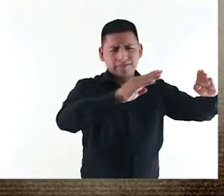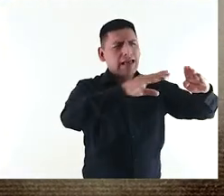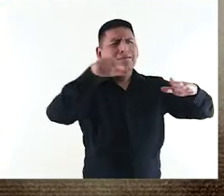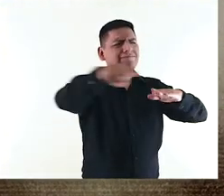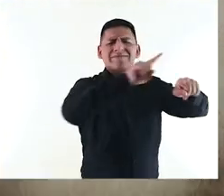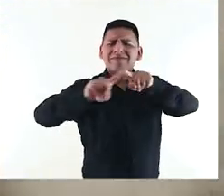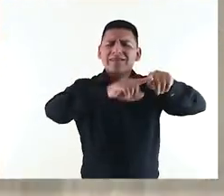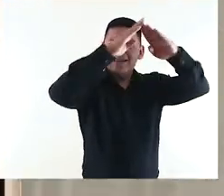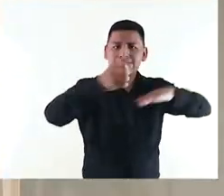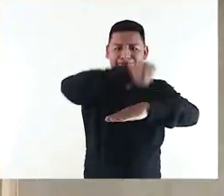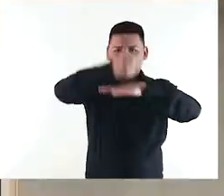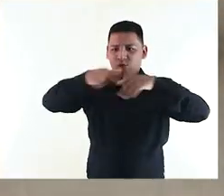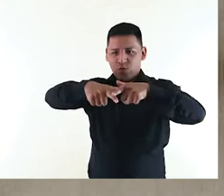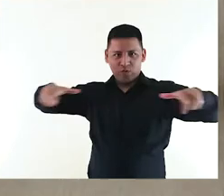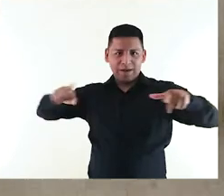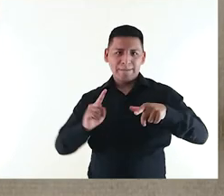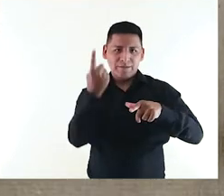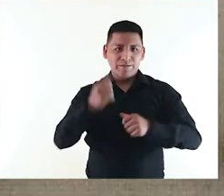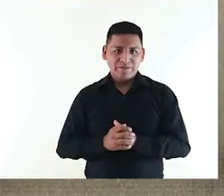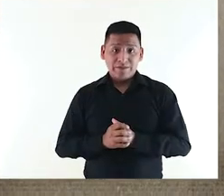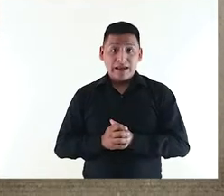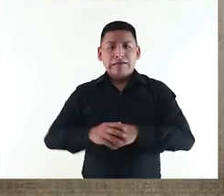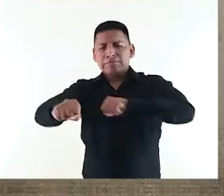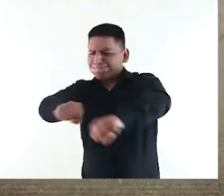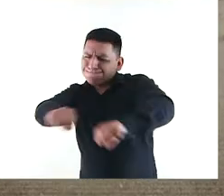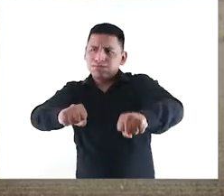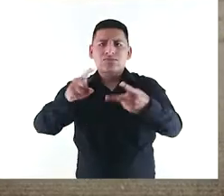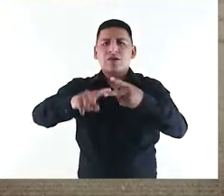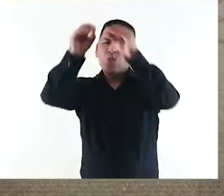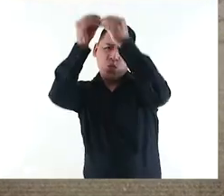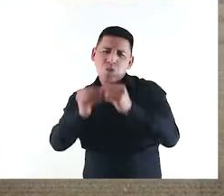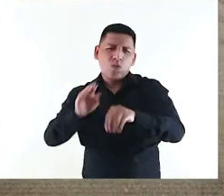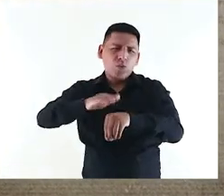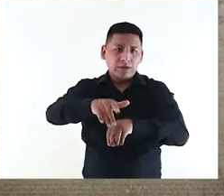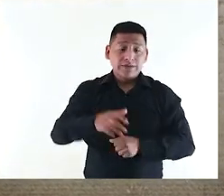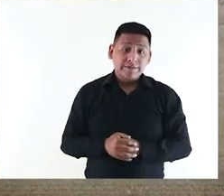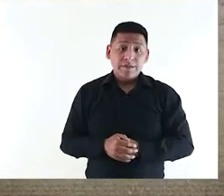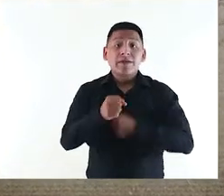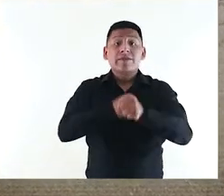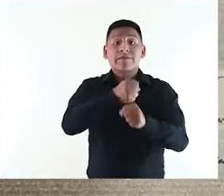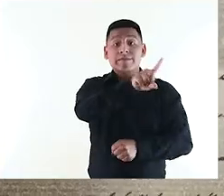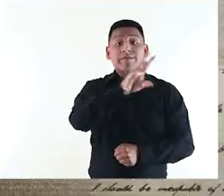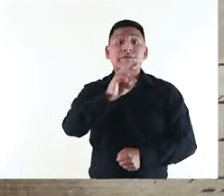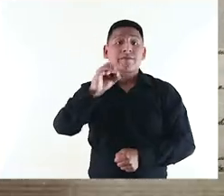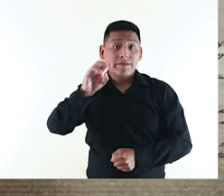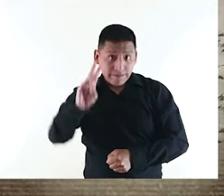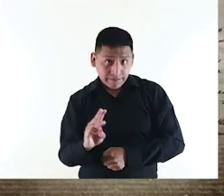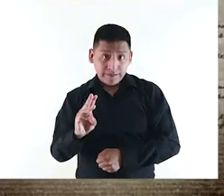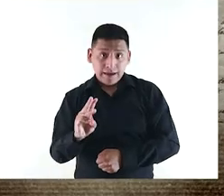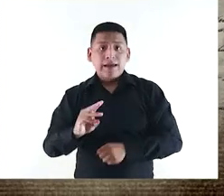casonas de Lima, se puede hablar de varias casas en un mismo terreno. Terremotos o reconstrucciones son las causas. Es recién